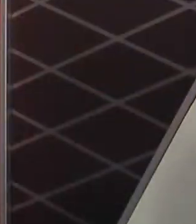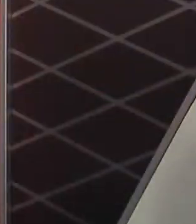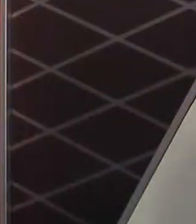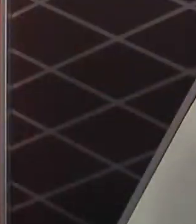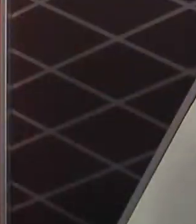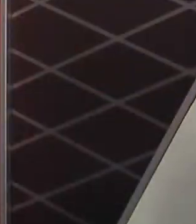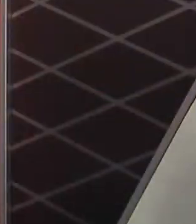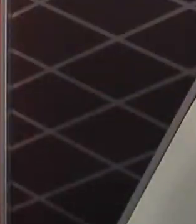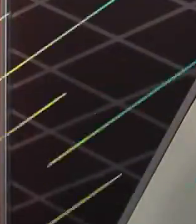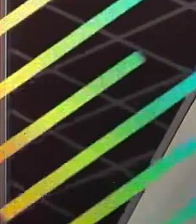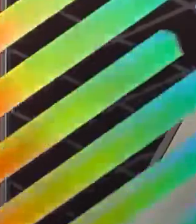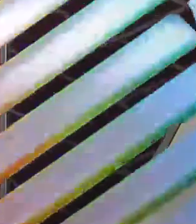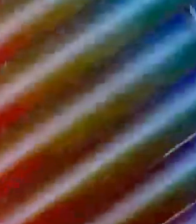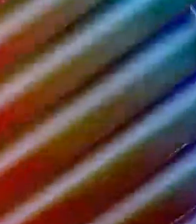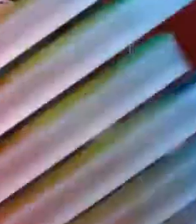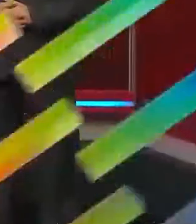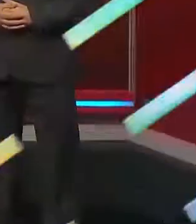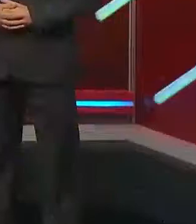Quechua.